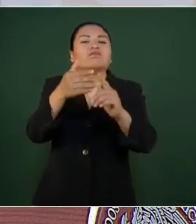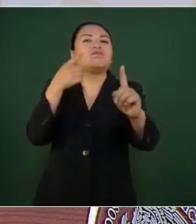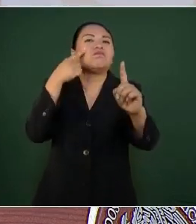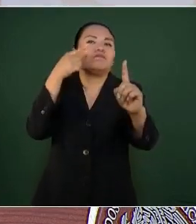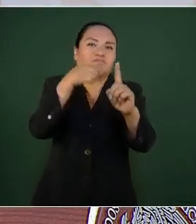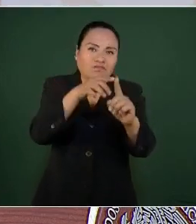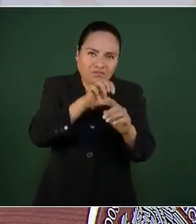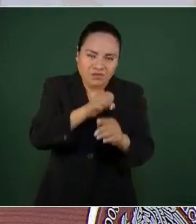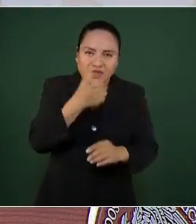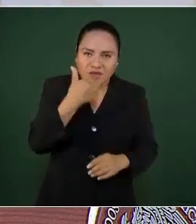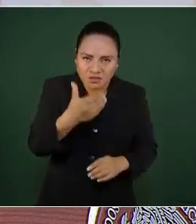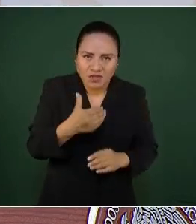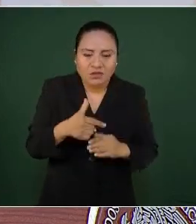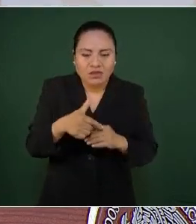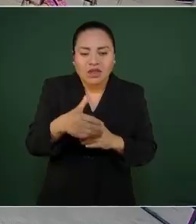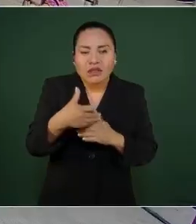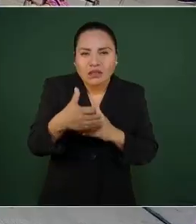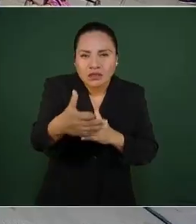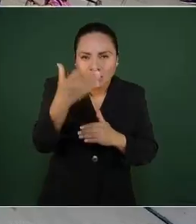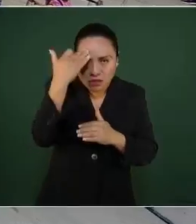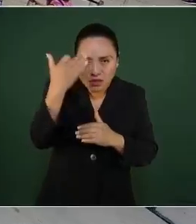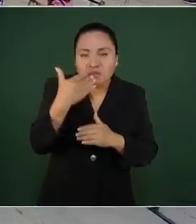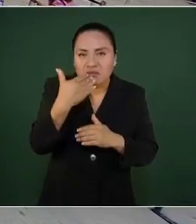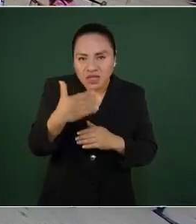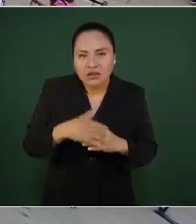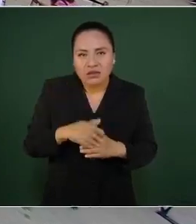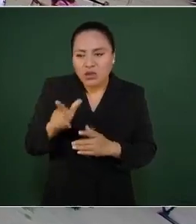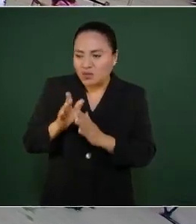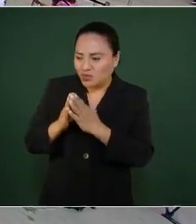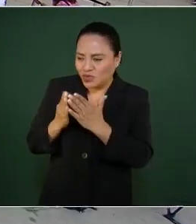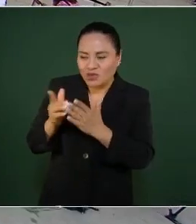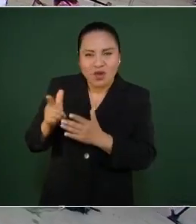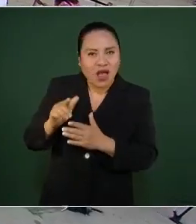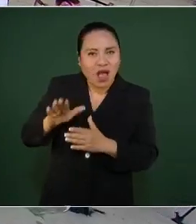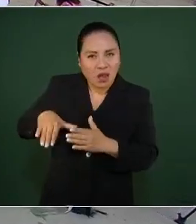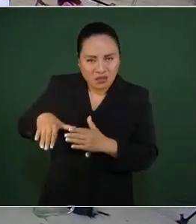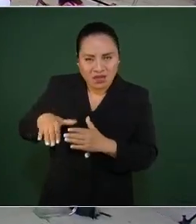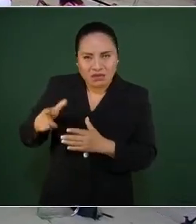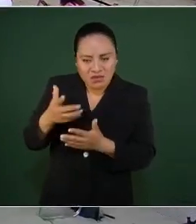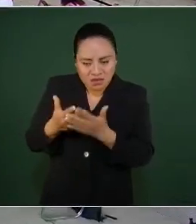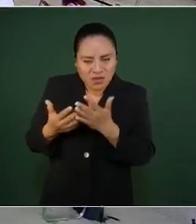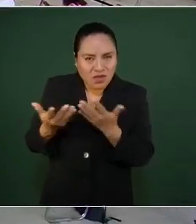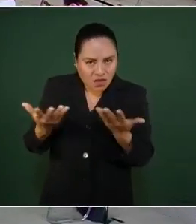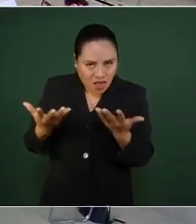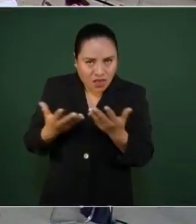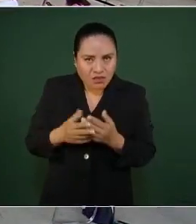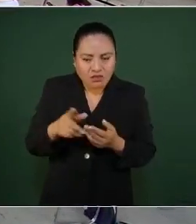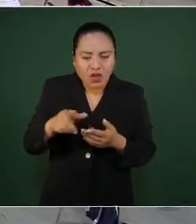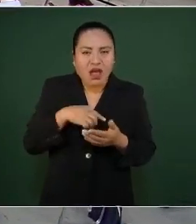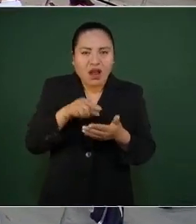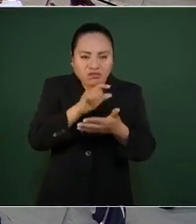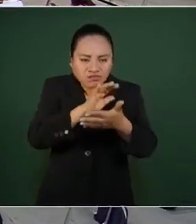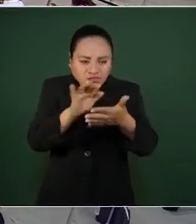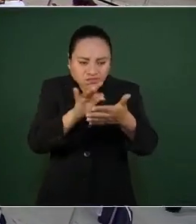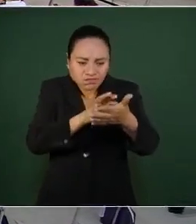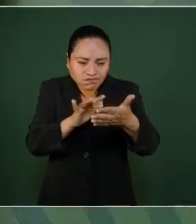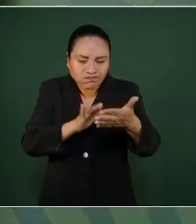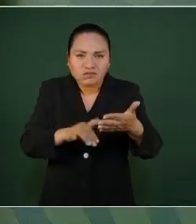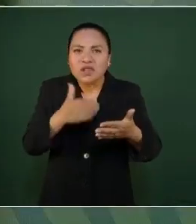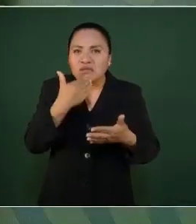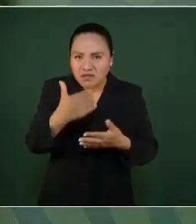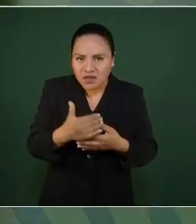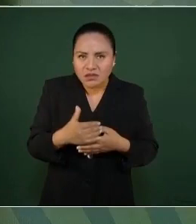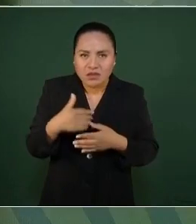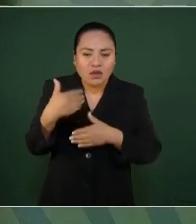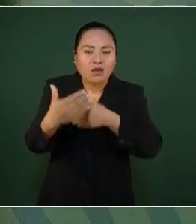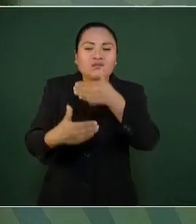objetivo en tiempo y forma. En su libro más reciente, trazó algunas líneas que perfilan el paso